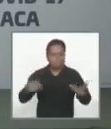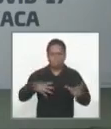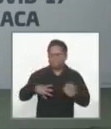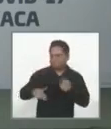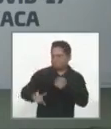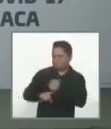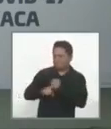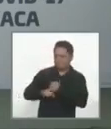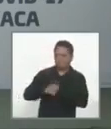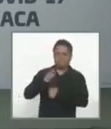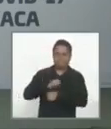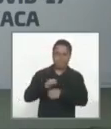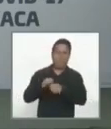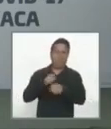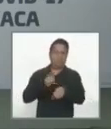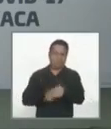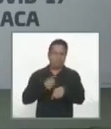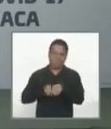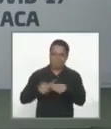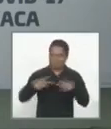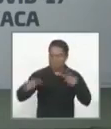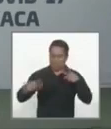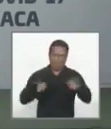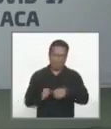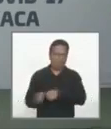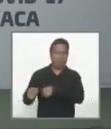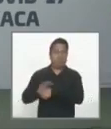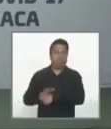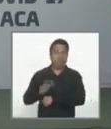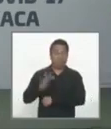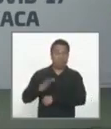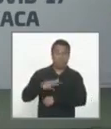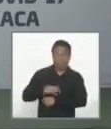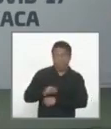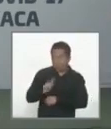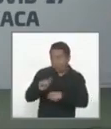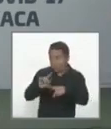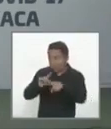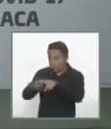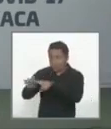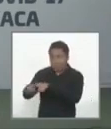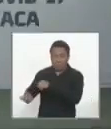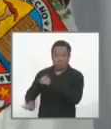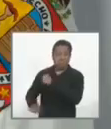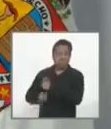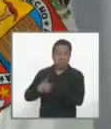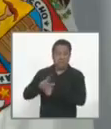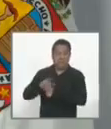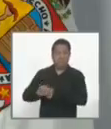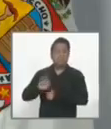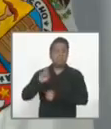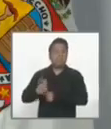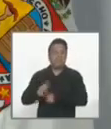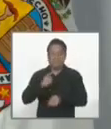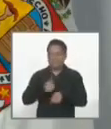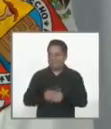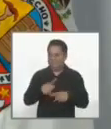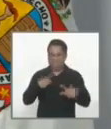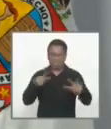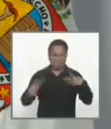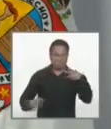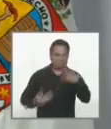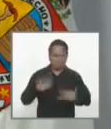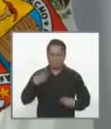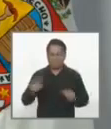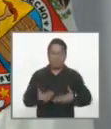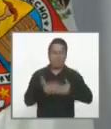con respecto a la pandemia del COVID-19, también tenemos otros problemas de orden epidemiológico, y con respecto a